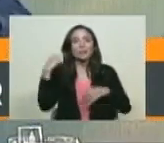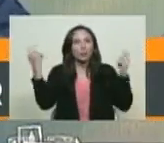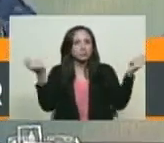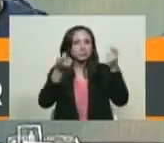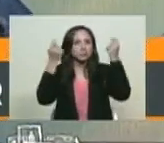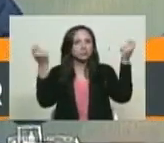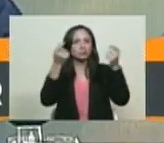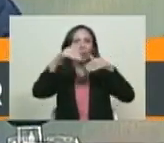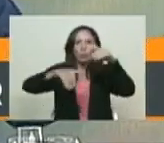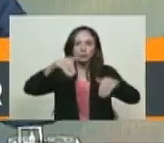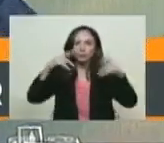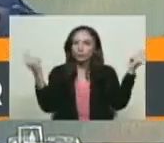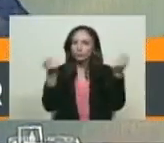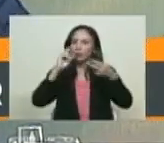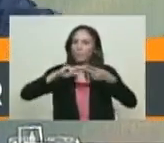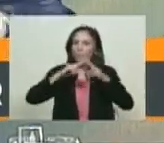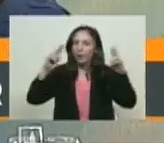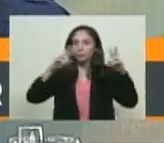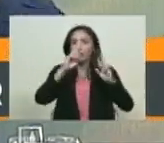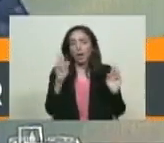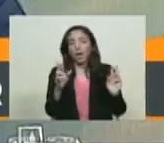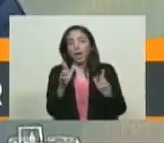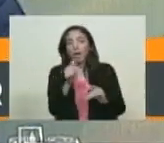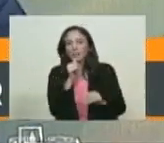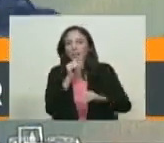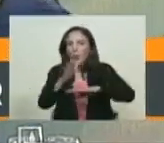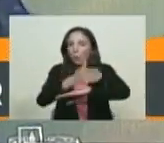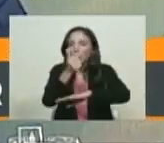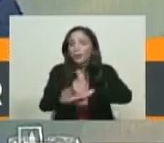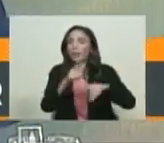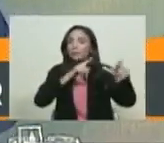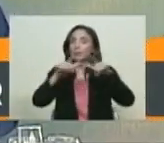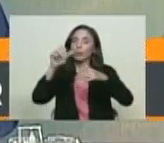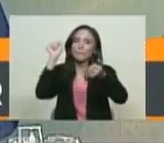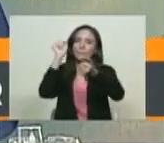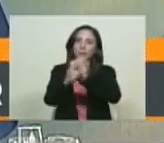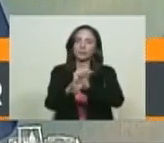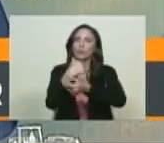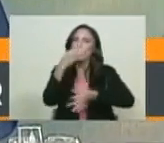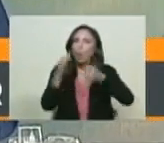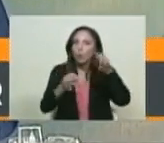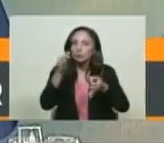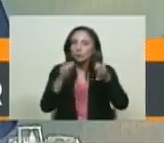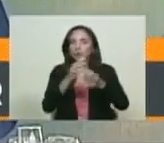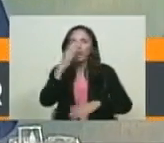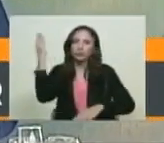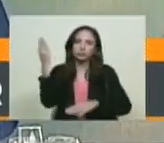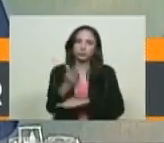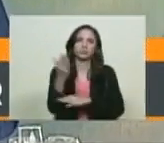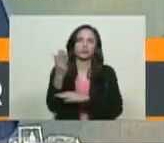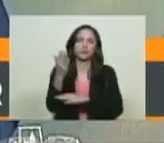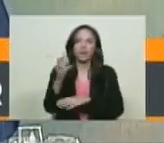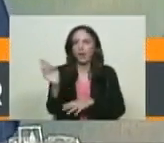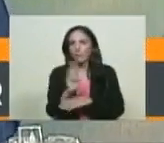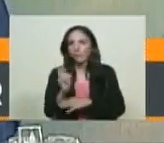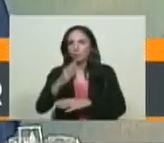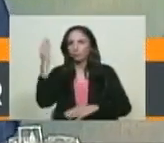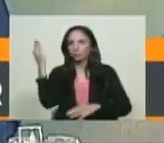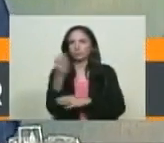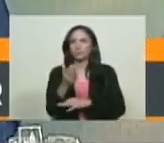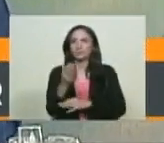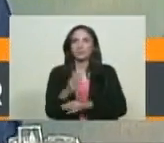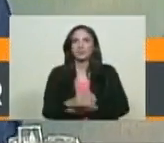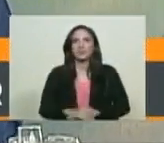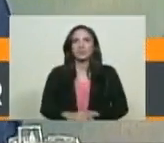campaña electoral de paz. Los responsables están presos y pido a la justicia el máximo castigo.